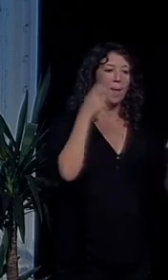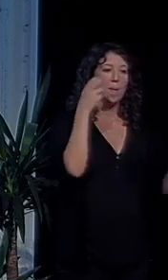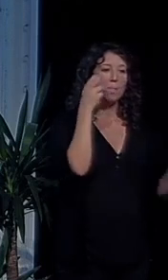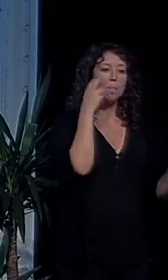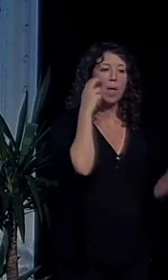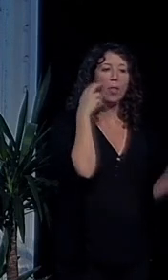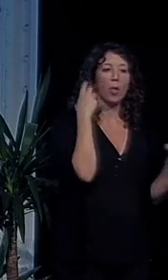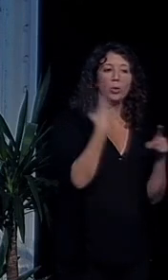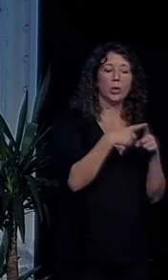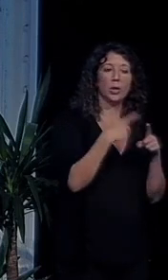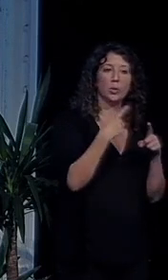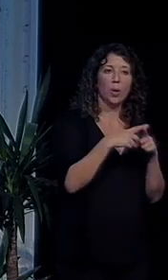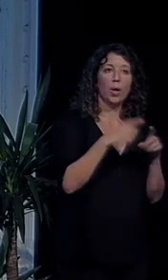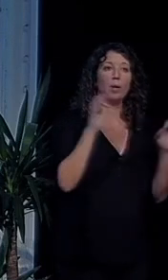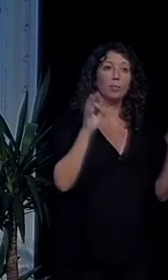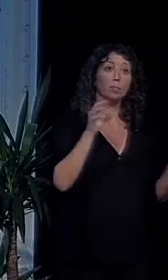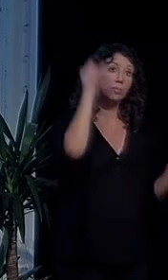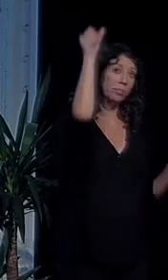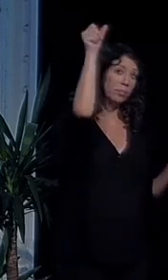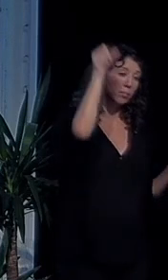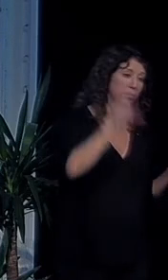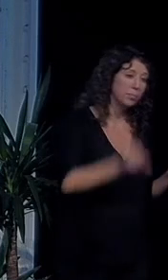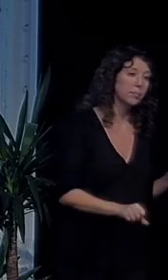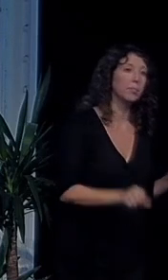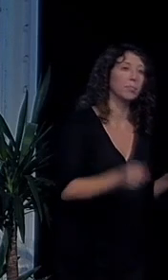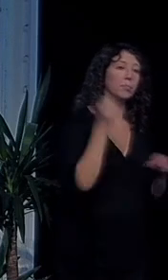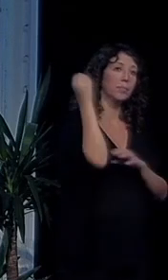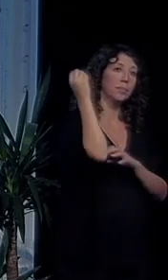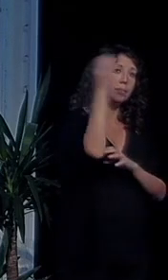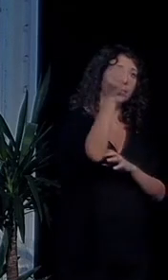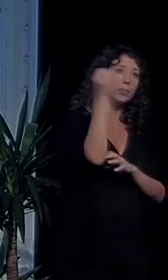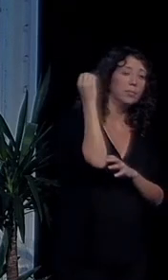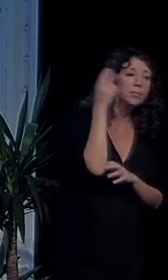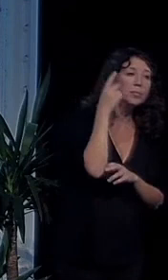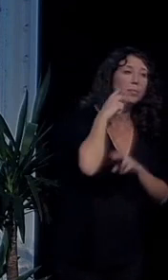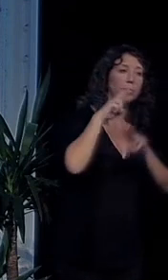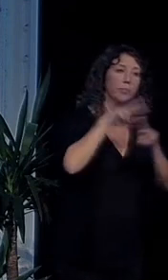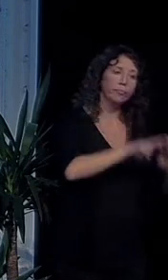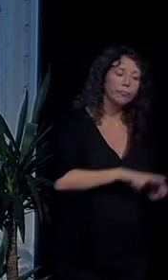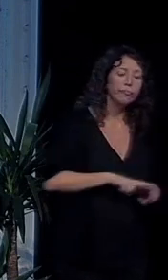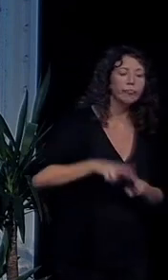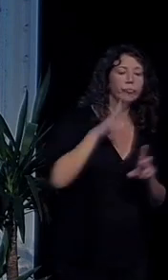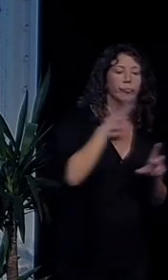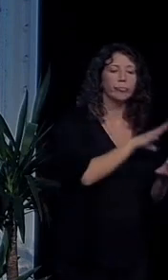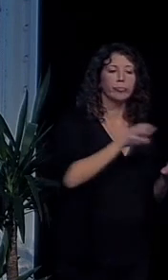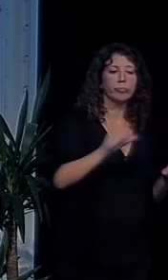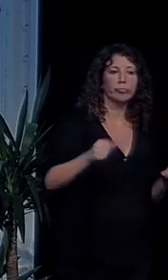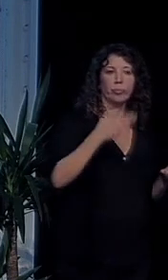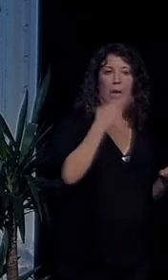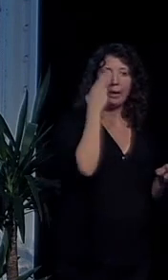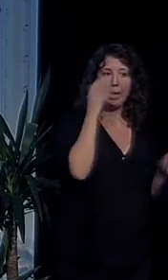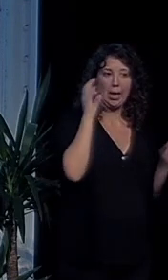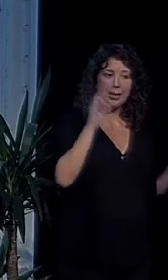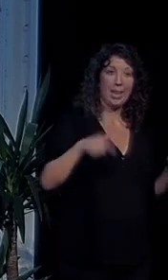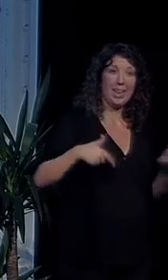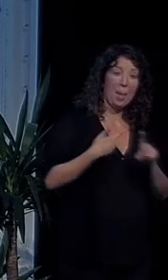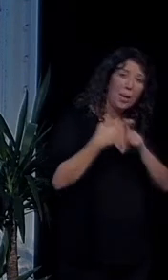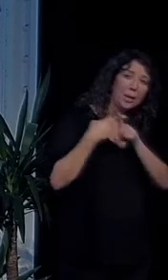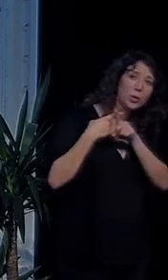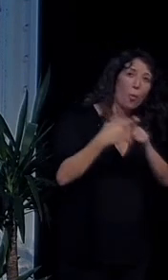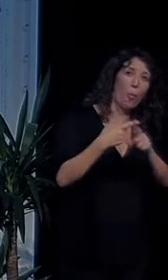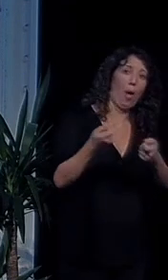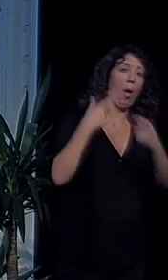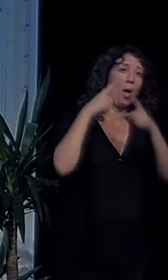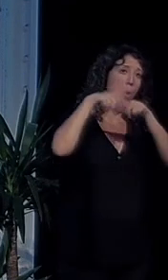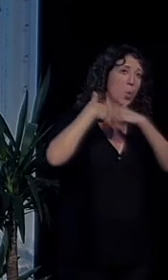parecido muy importante, muy interesante tu tesis y tu diagnóstico, creo que, y lo comparto, y realmente me has hecho